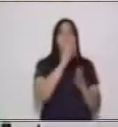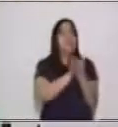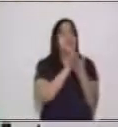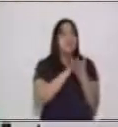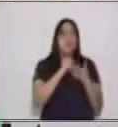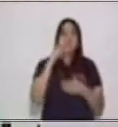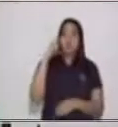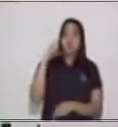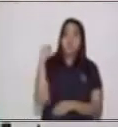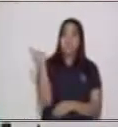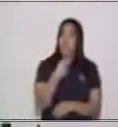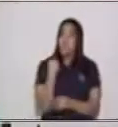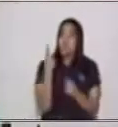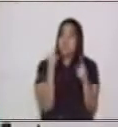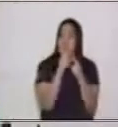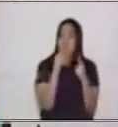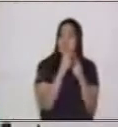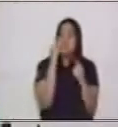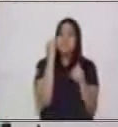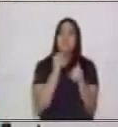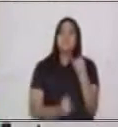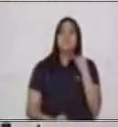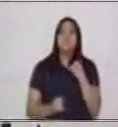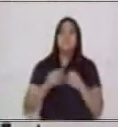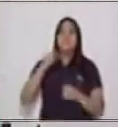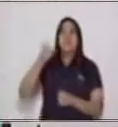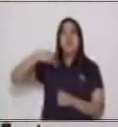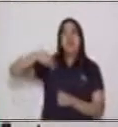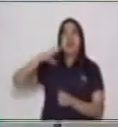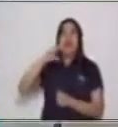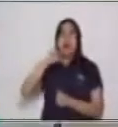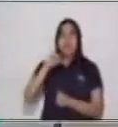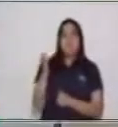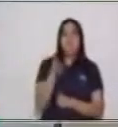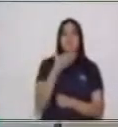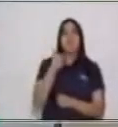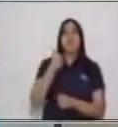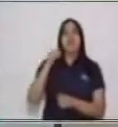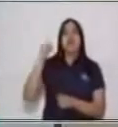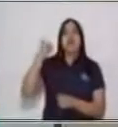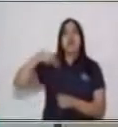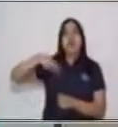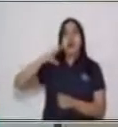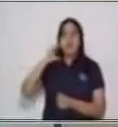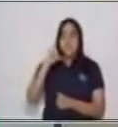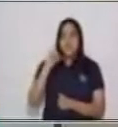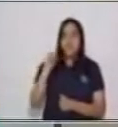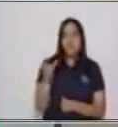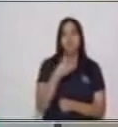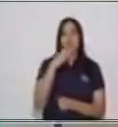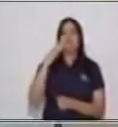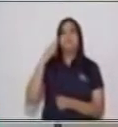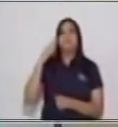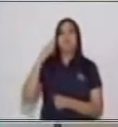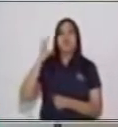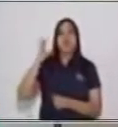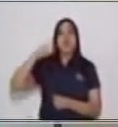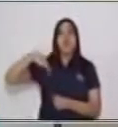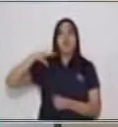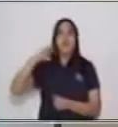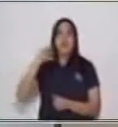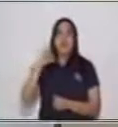con C las palabras terminadas en ansia, ansio, encia. Por ejemplo,